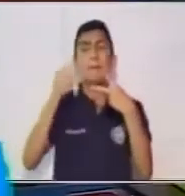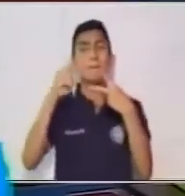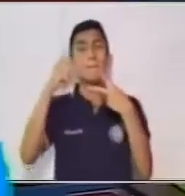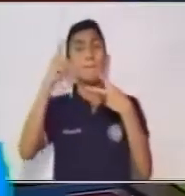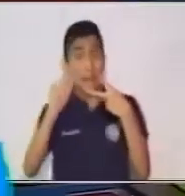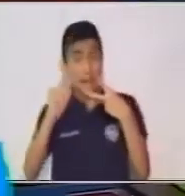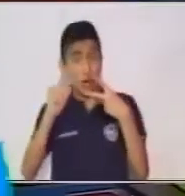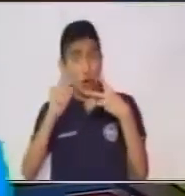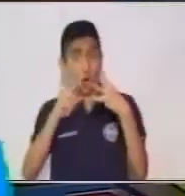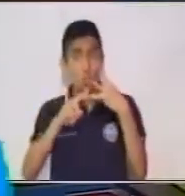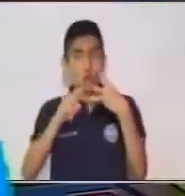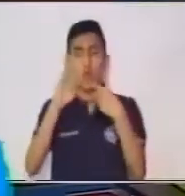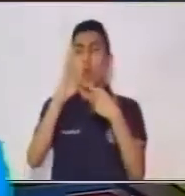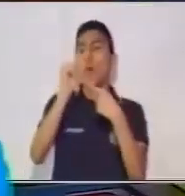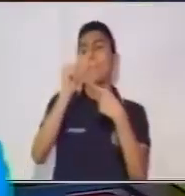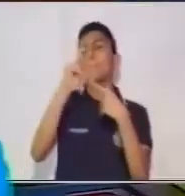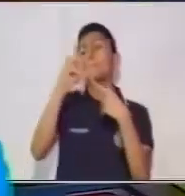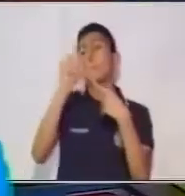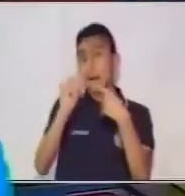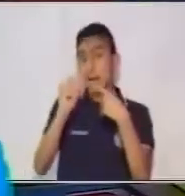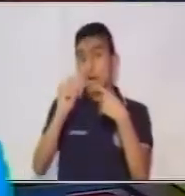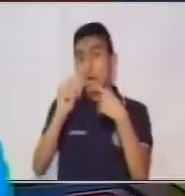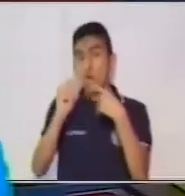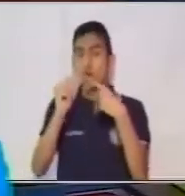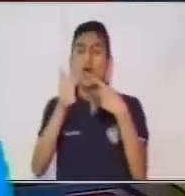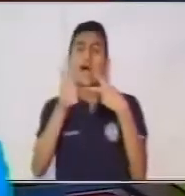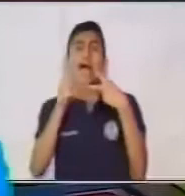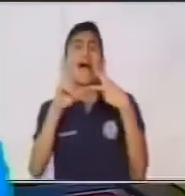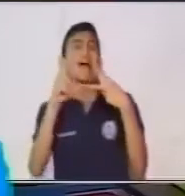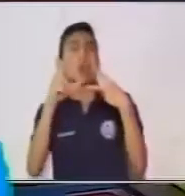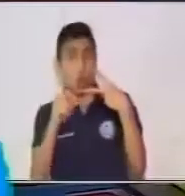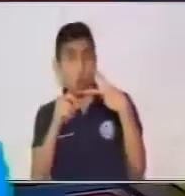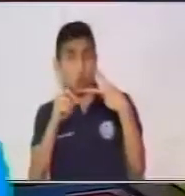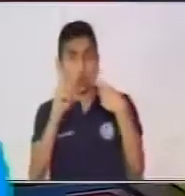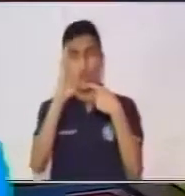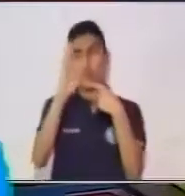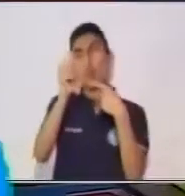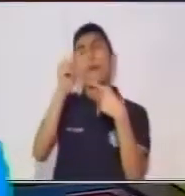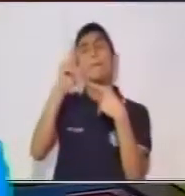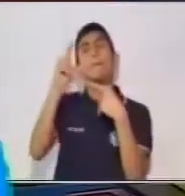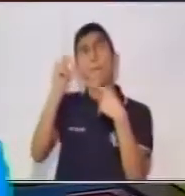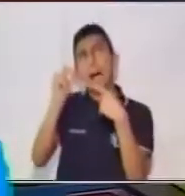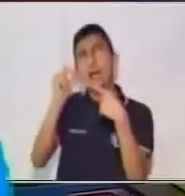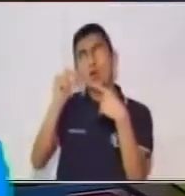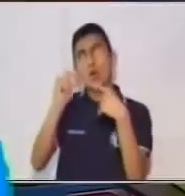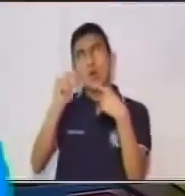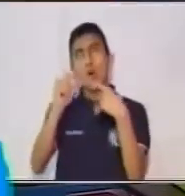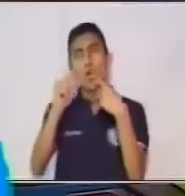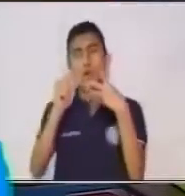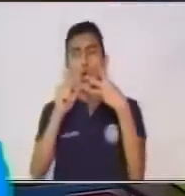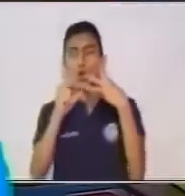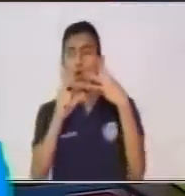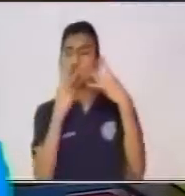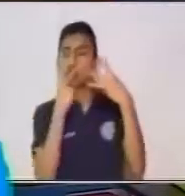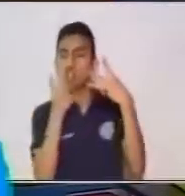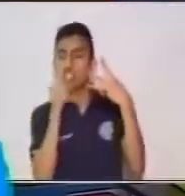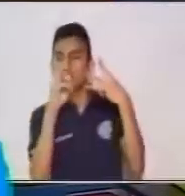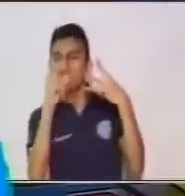marco. Barco, arco. Barco,